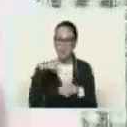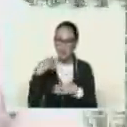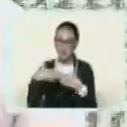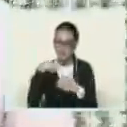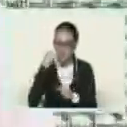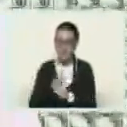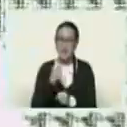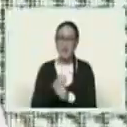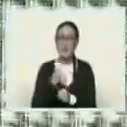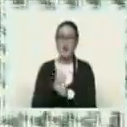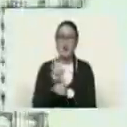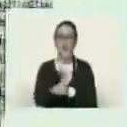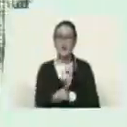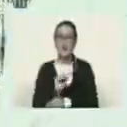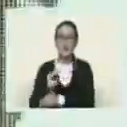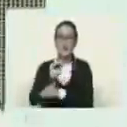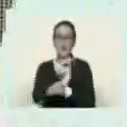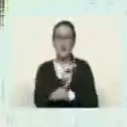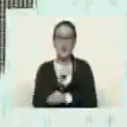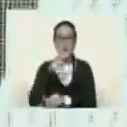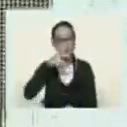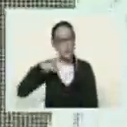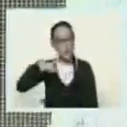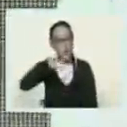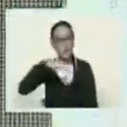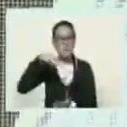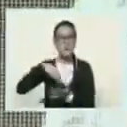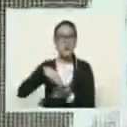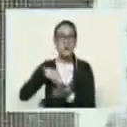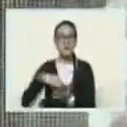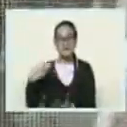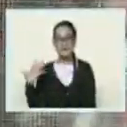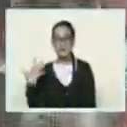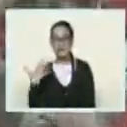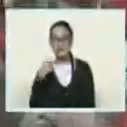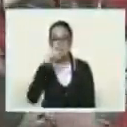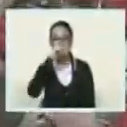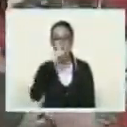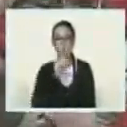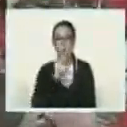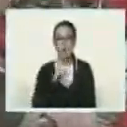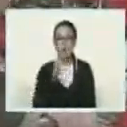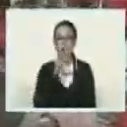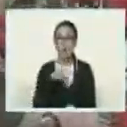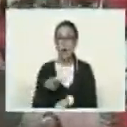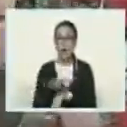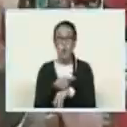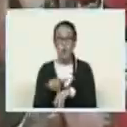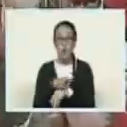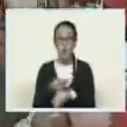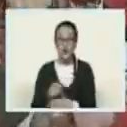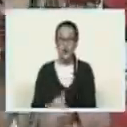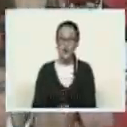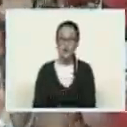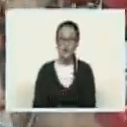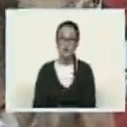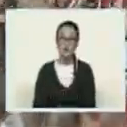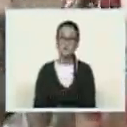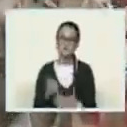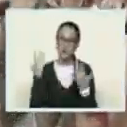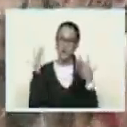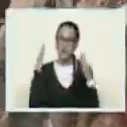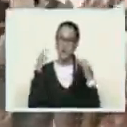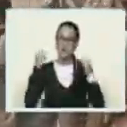que ha cumplido protegiendo a este noble pueblo estos 5 años de desgobierno de la oligarquía. Vamos a